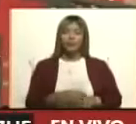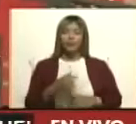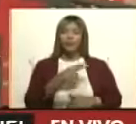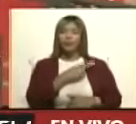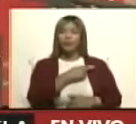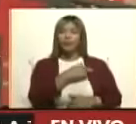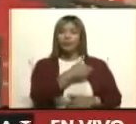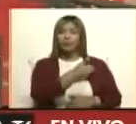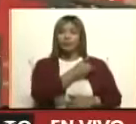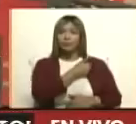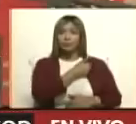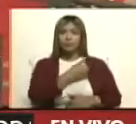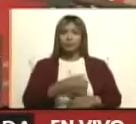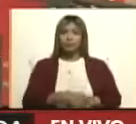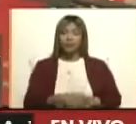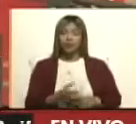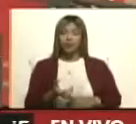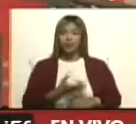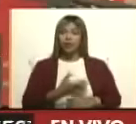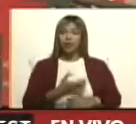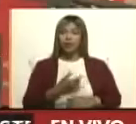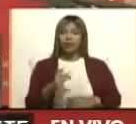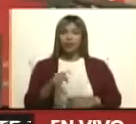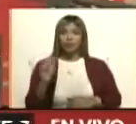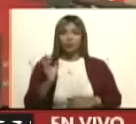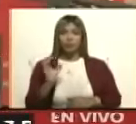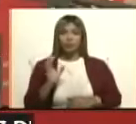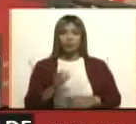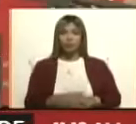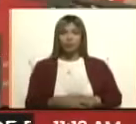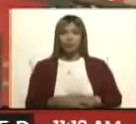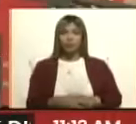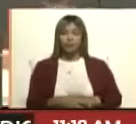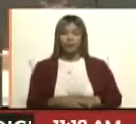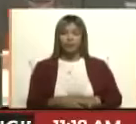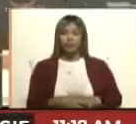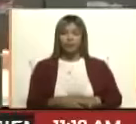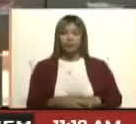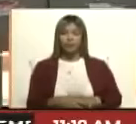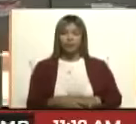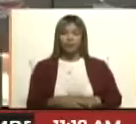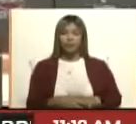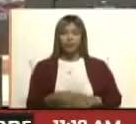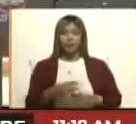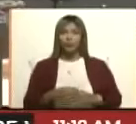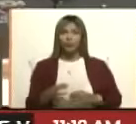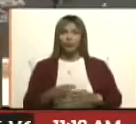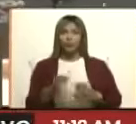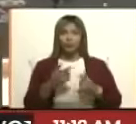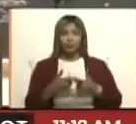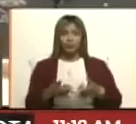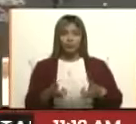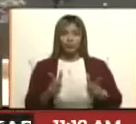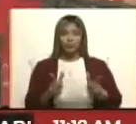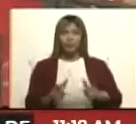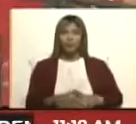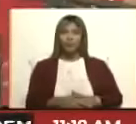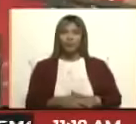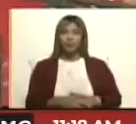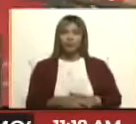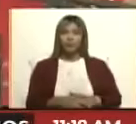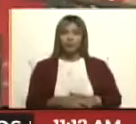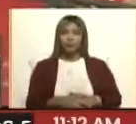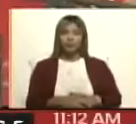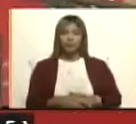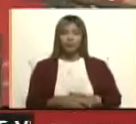Meléndez Rivas, alcaldesa de Caracas, municipio Libertador. Ciudadana